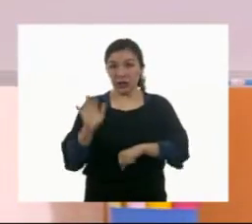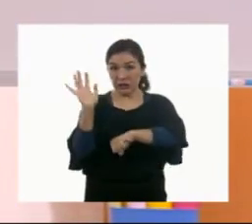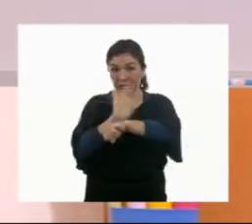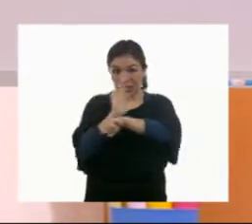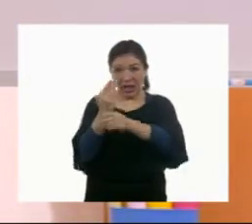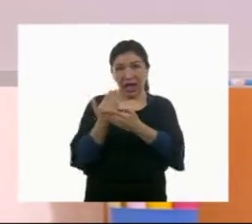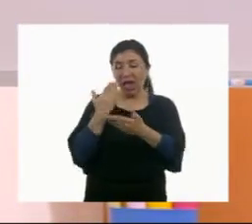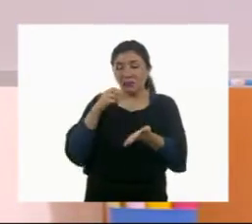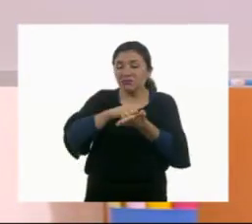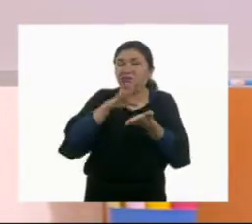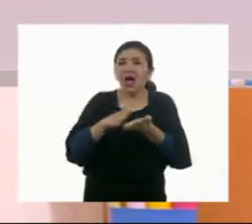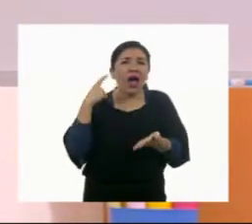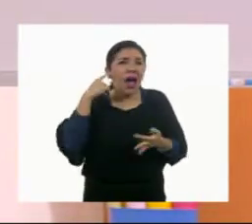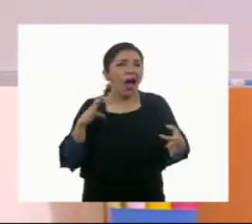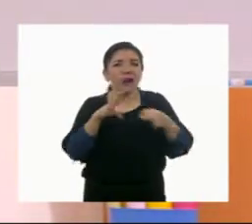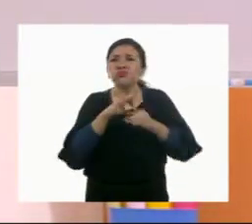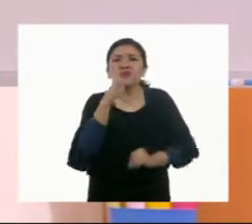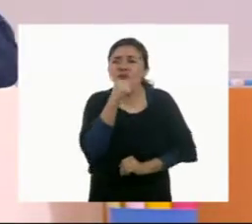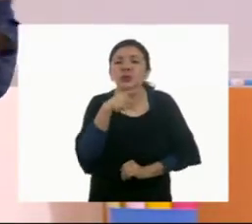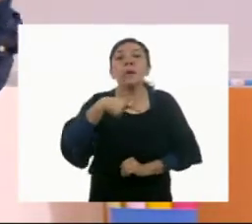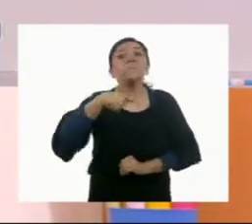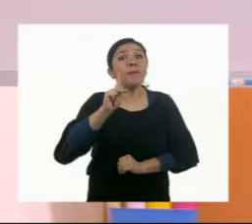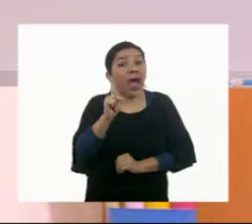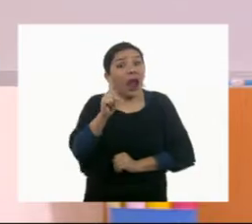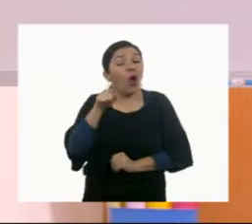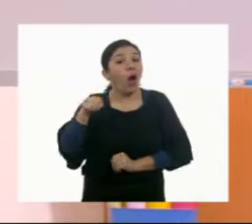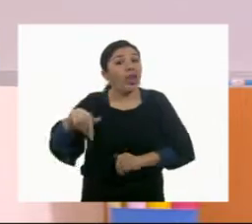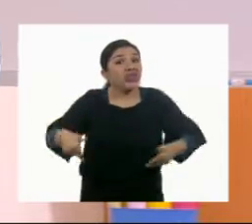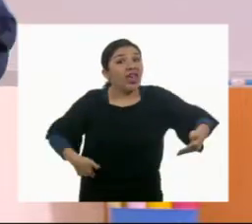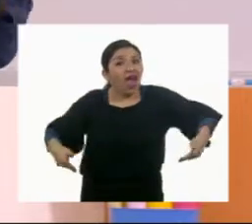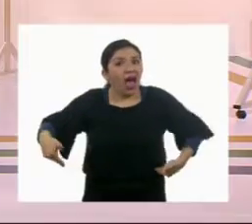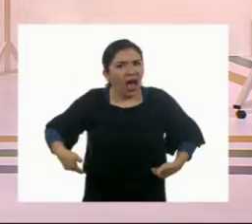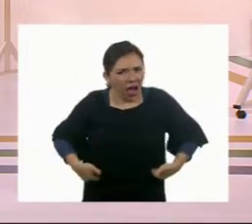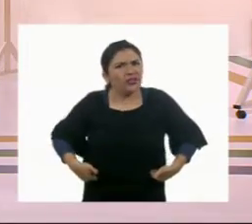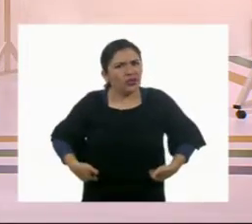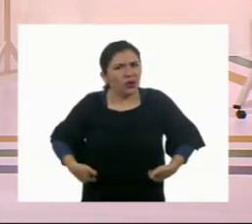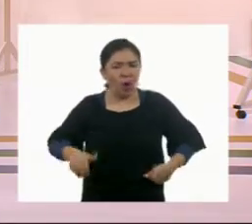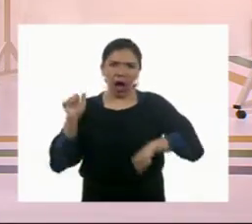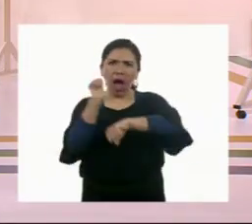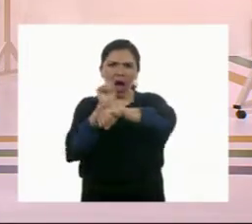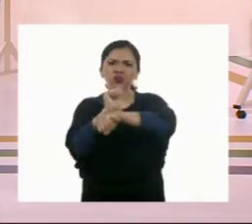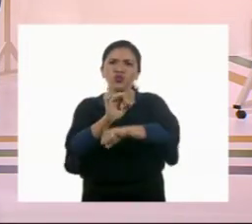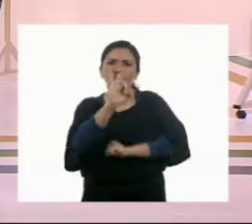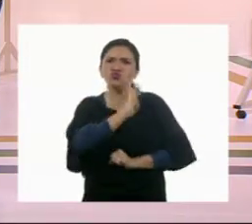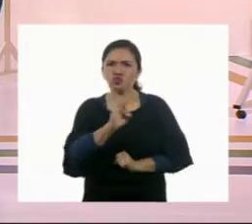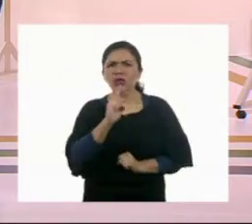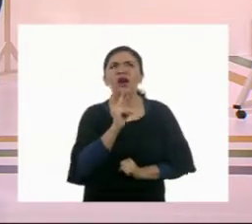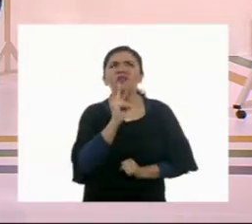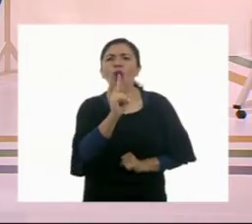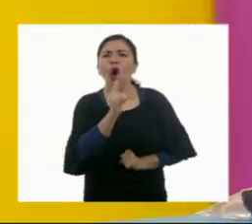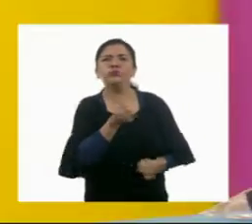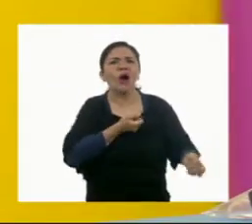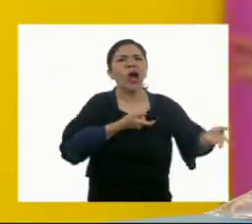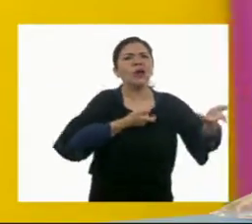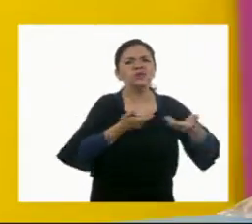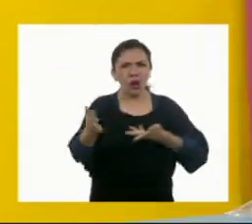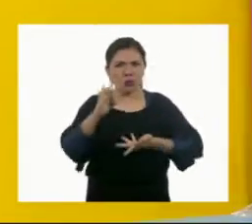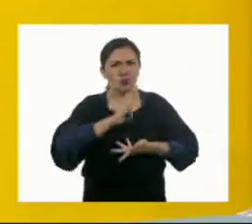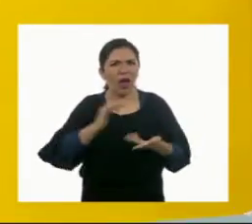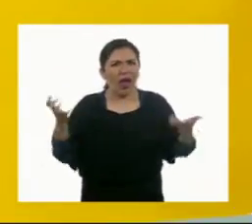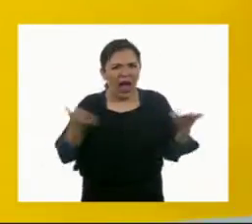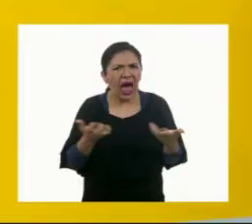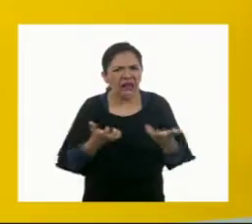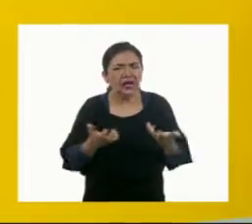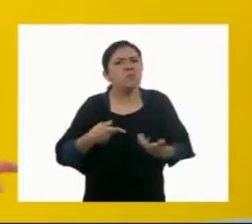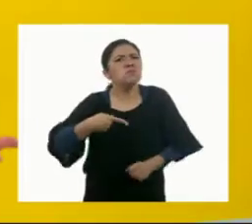no podían registrar el sonido, resulta que en el teatro, en donde los actores sí pueden utilizar su voz y pueden hacer todos los